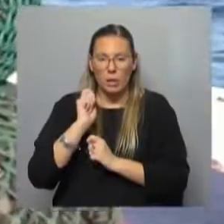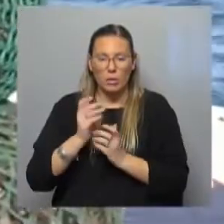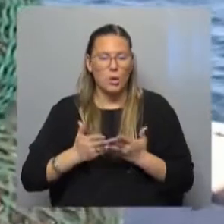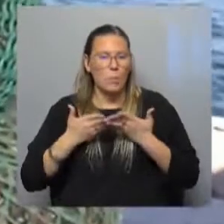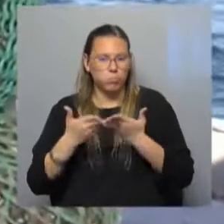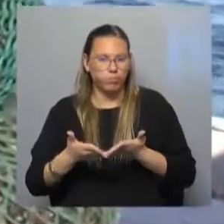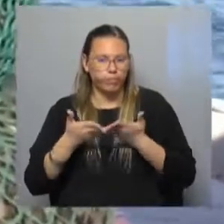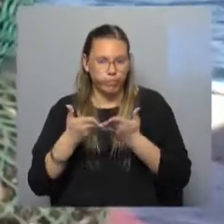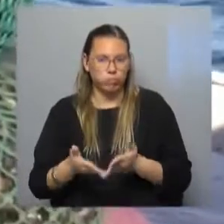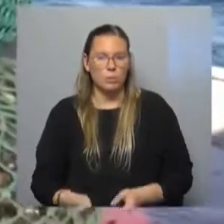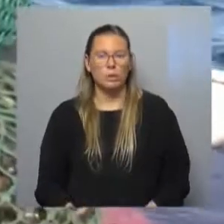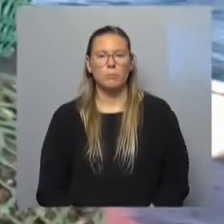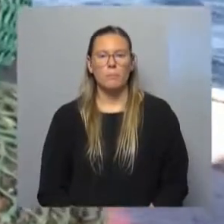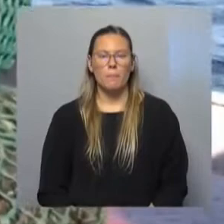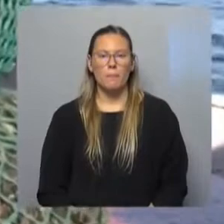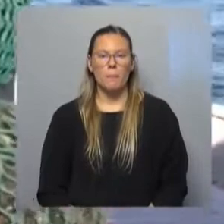embarcaciones.